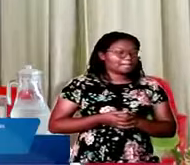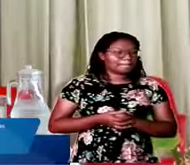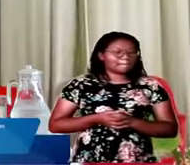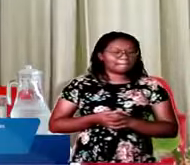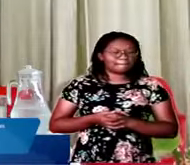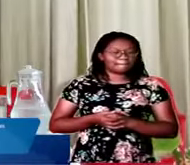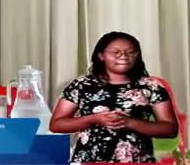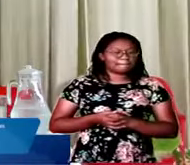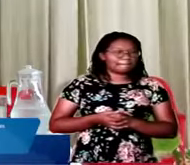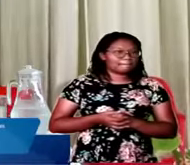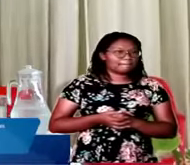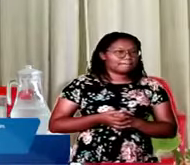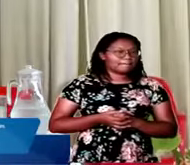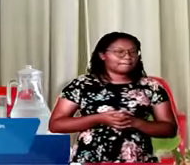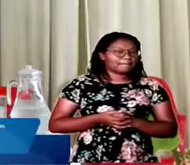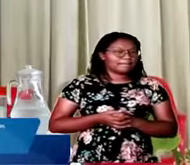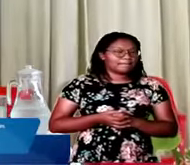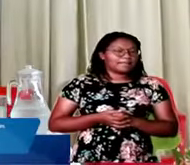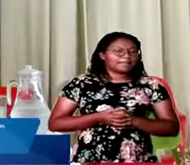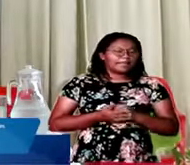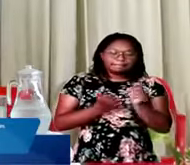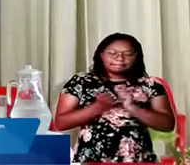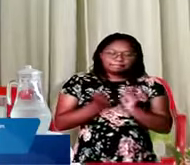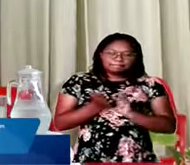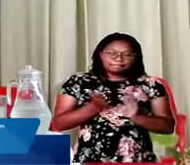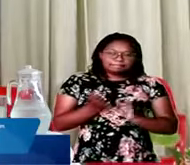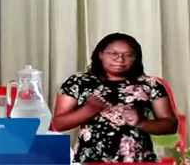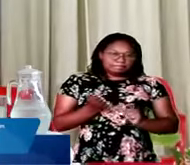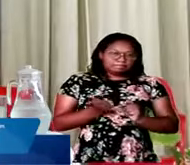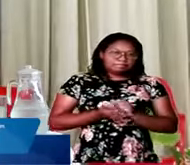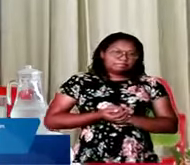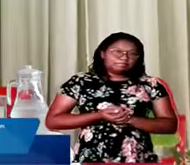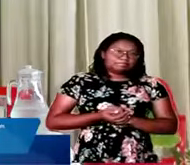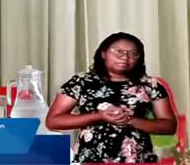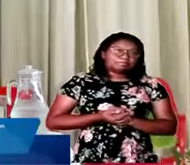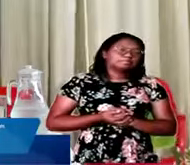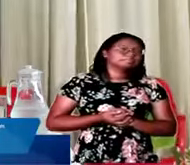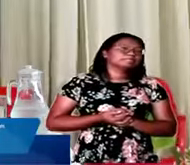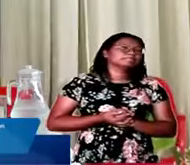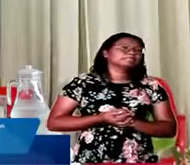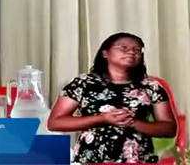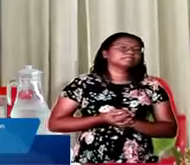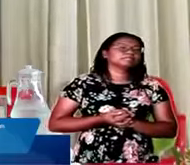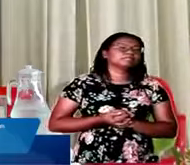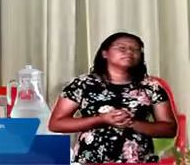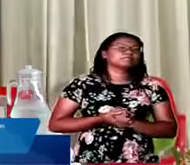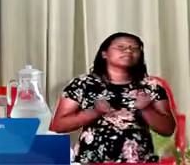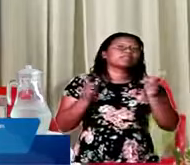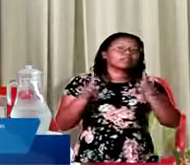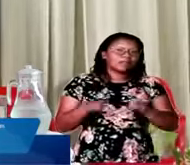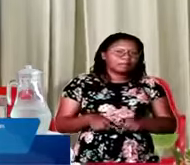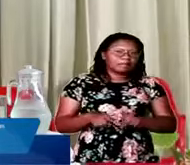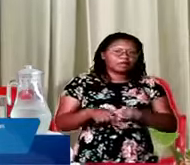Los escribas y los fariseos, también llamados los doctores de la ley,